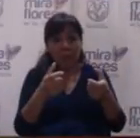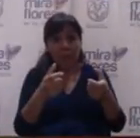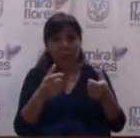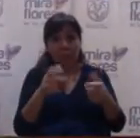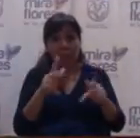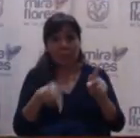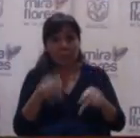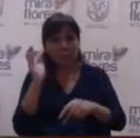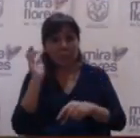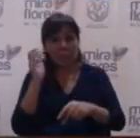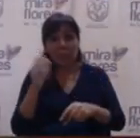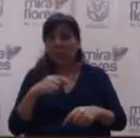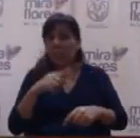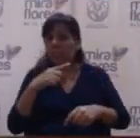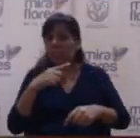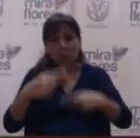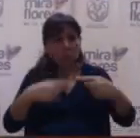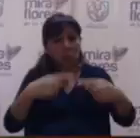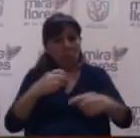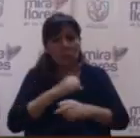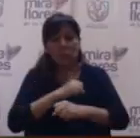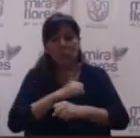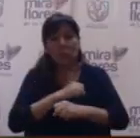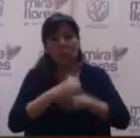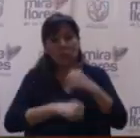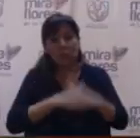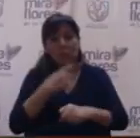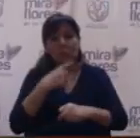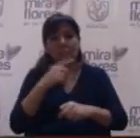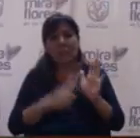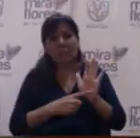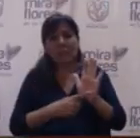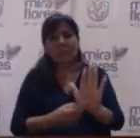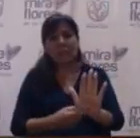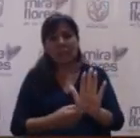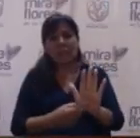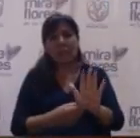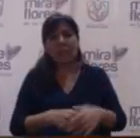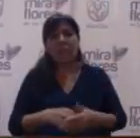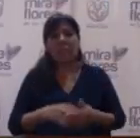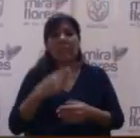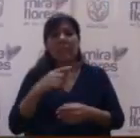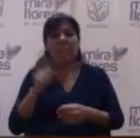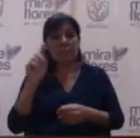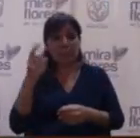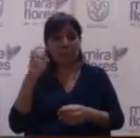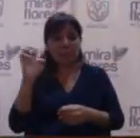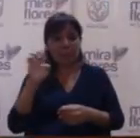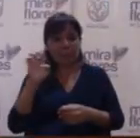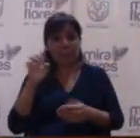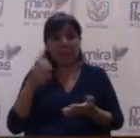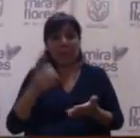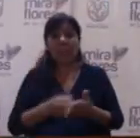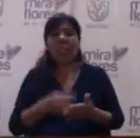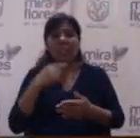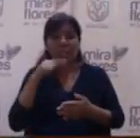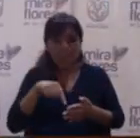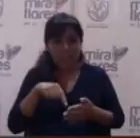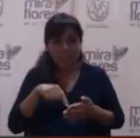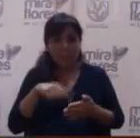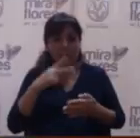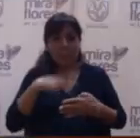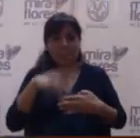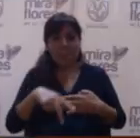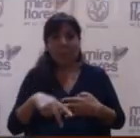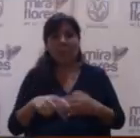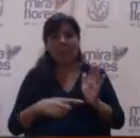hay que presentarlo todos los años, los primeros días de enero. Este plan fue presentado en su oportunidad.